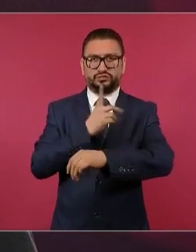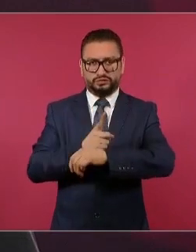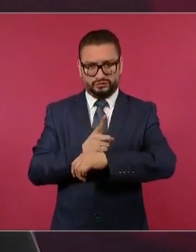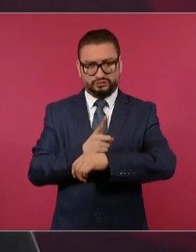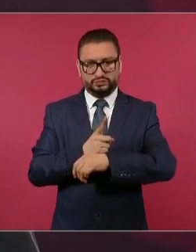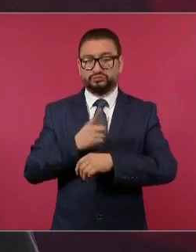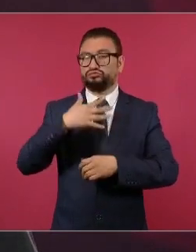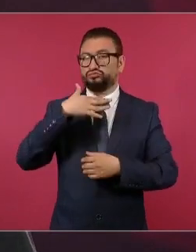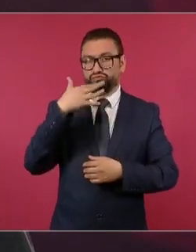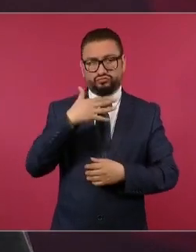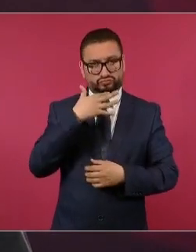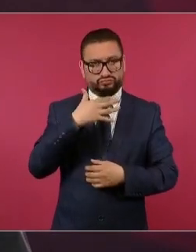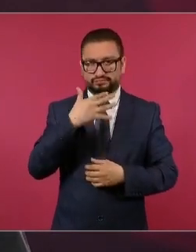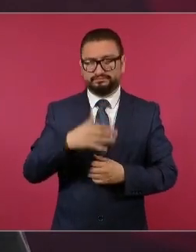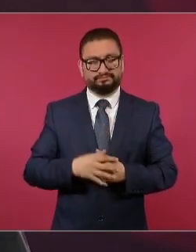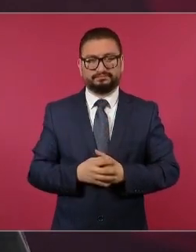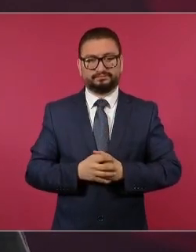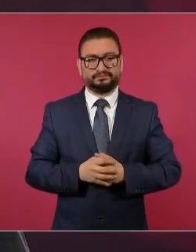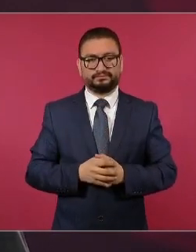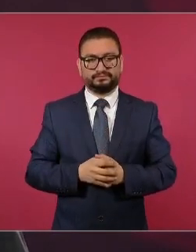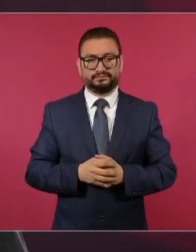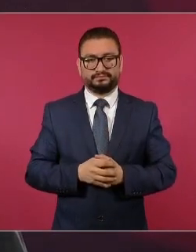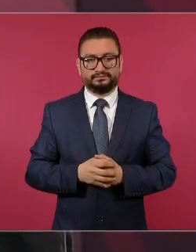no son corruptos.